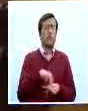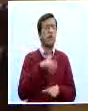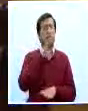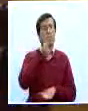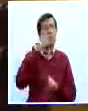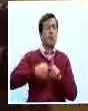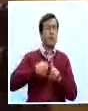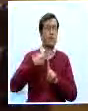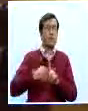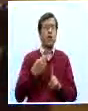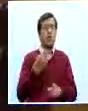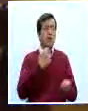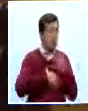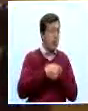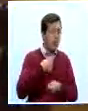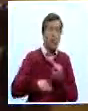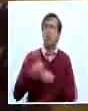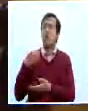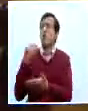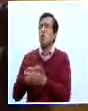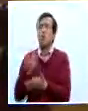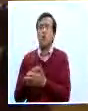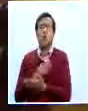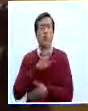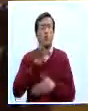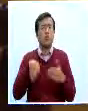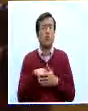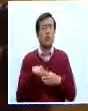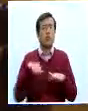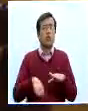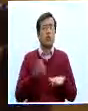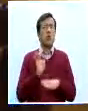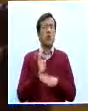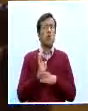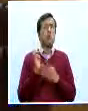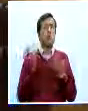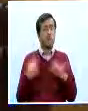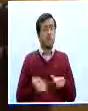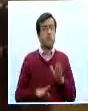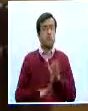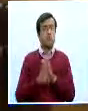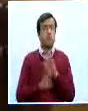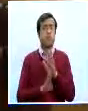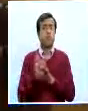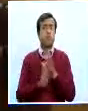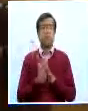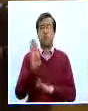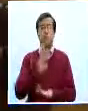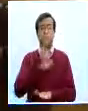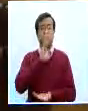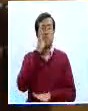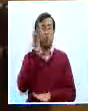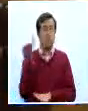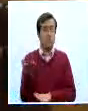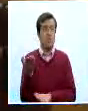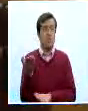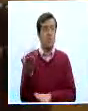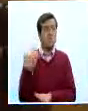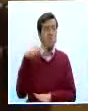lo que se compra y lo que se vende la transaminabilidad que ha habido en este país ha estado en un conocimiento crecimiento constante e inclusive